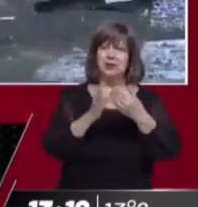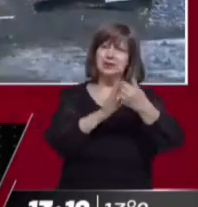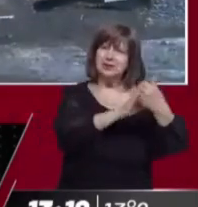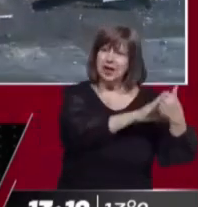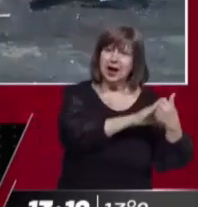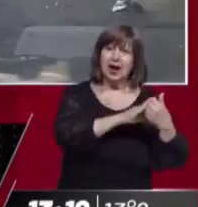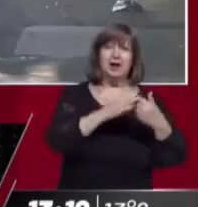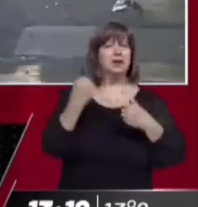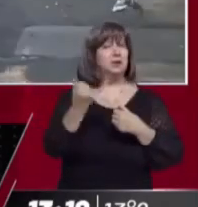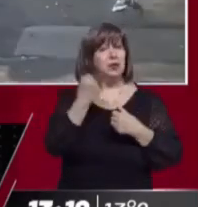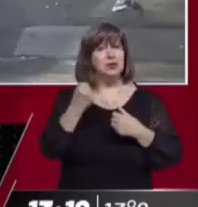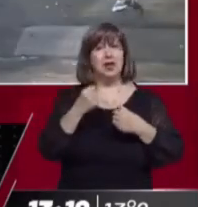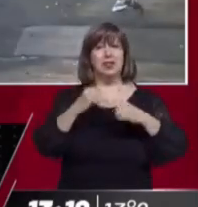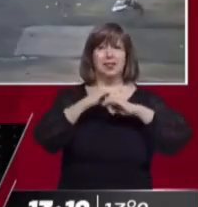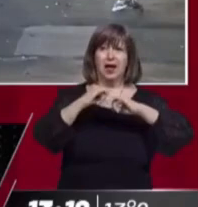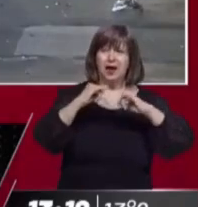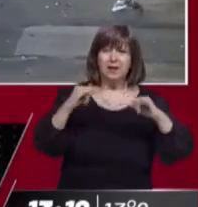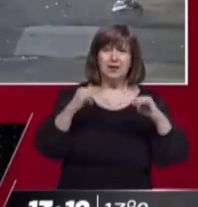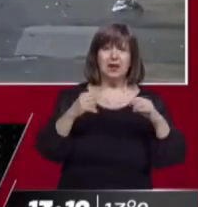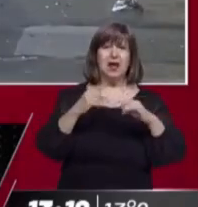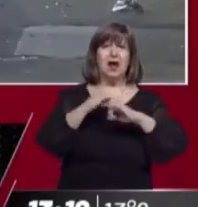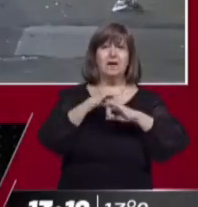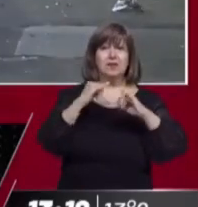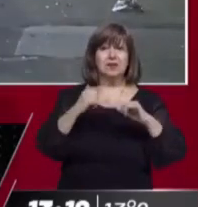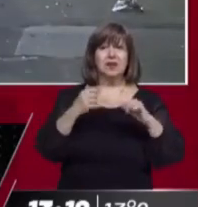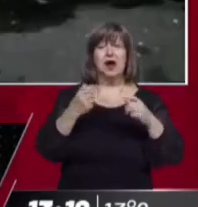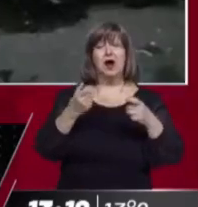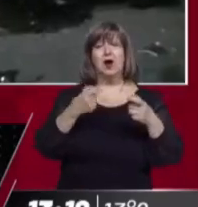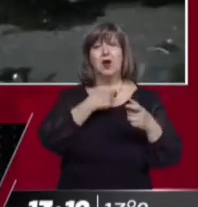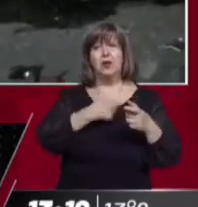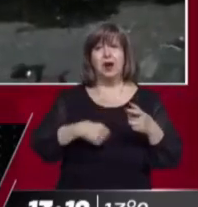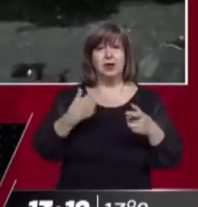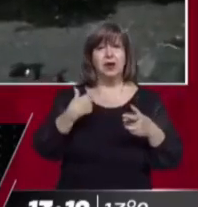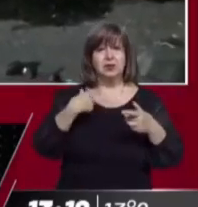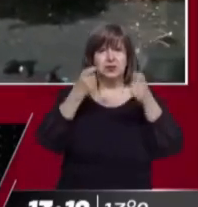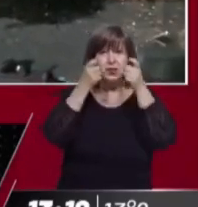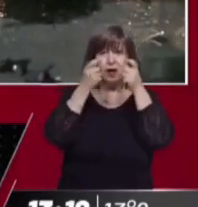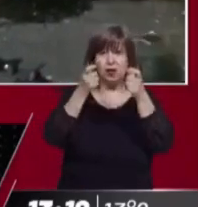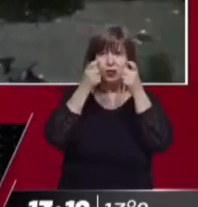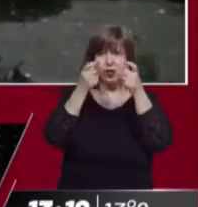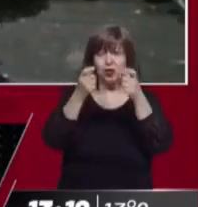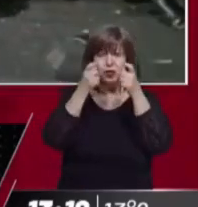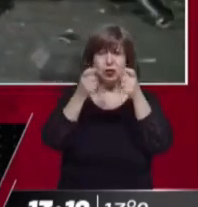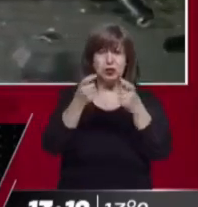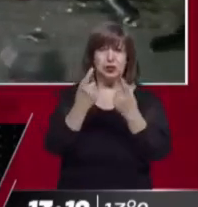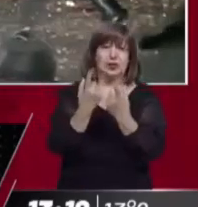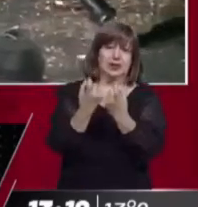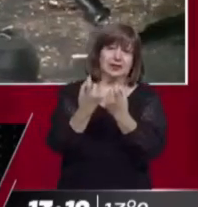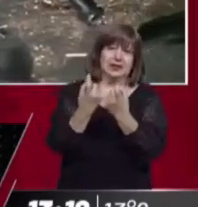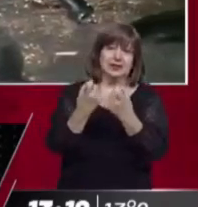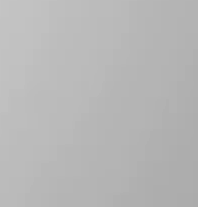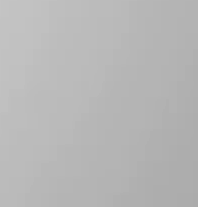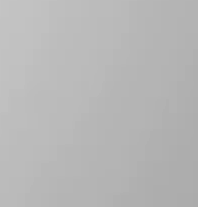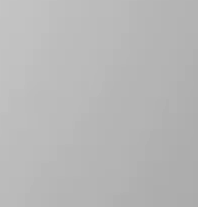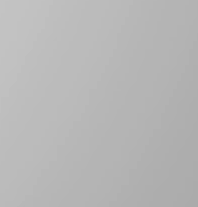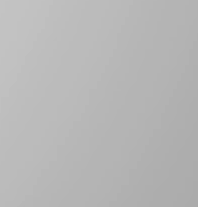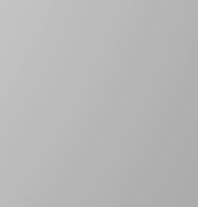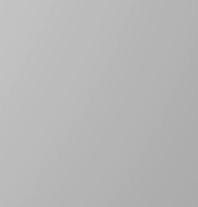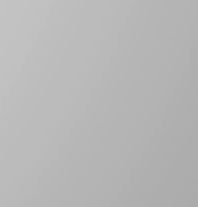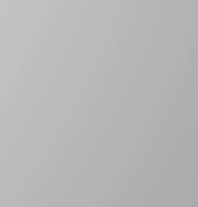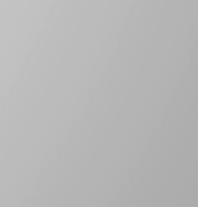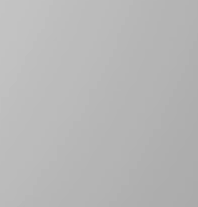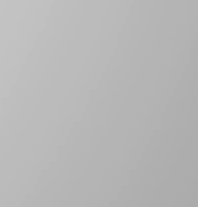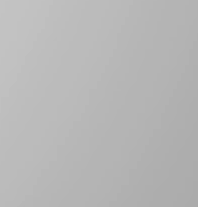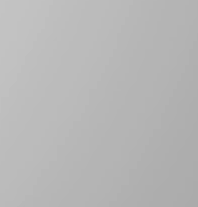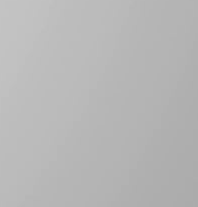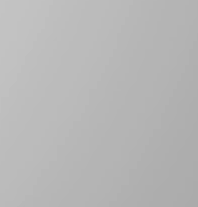mejor publicidad Si se quiere ser antipático No hay mejor publicidad para un gobierno que decir señores hemos podido bajar la tasa de siniestralidad en en gran medida